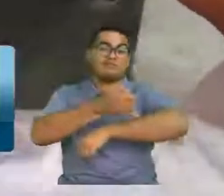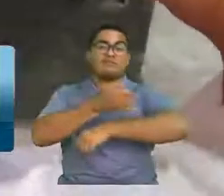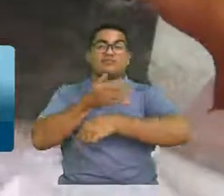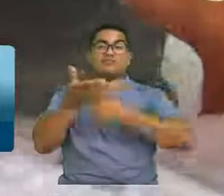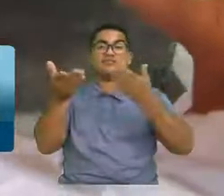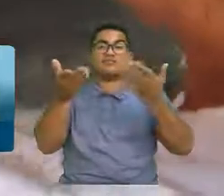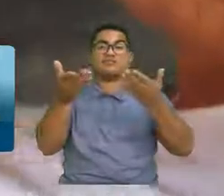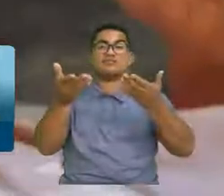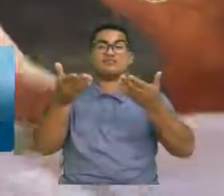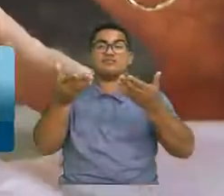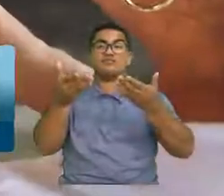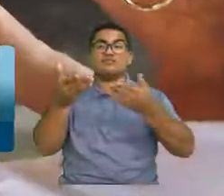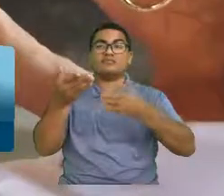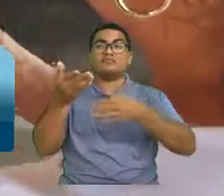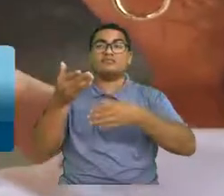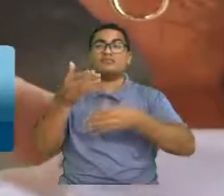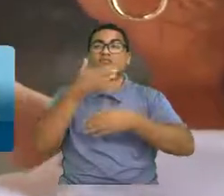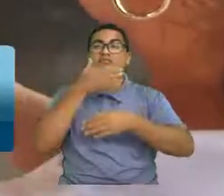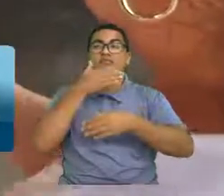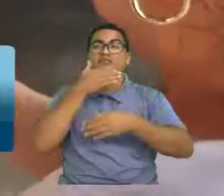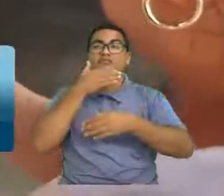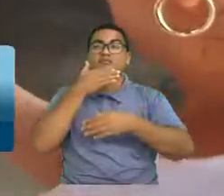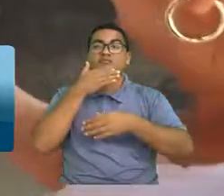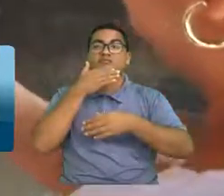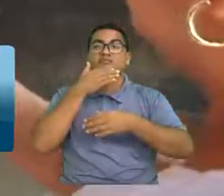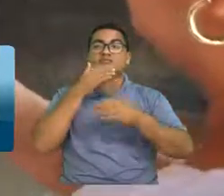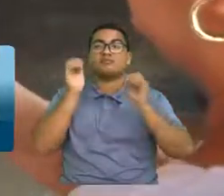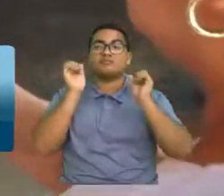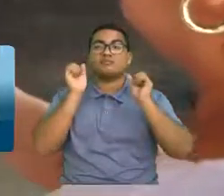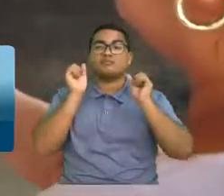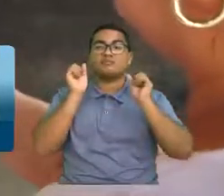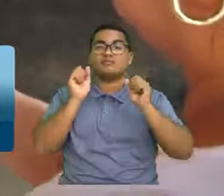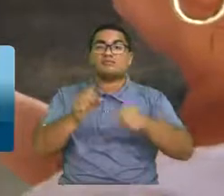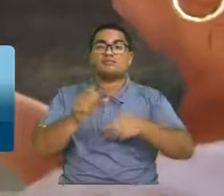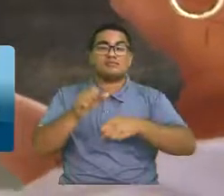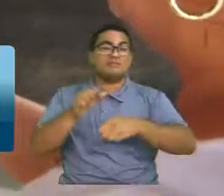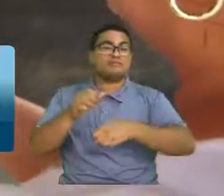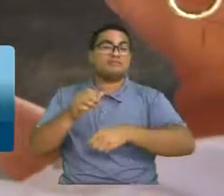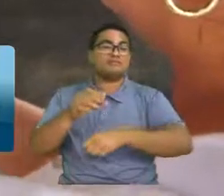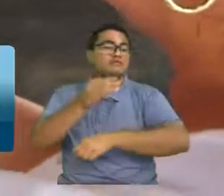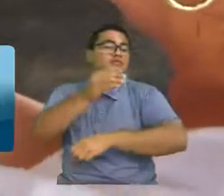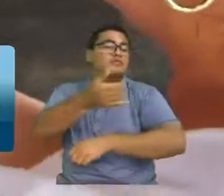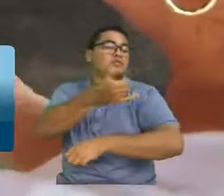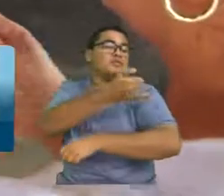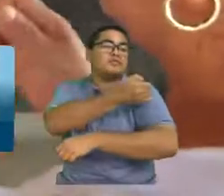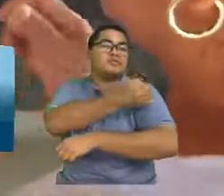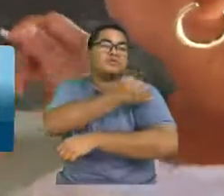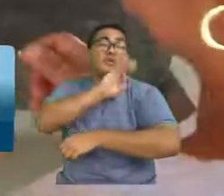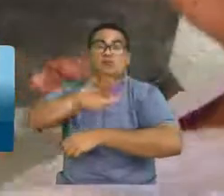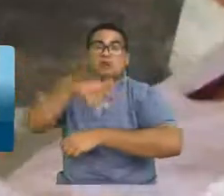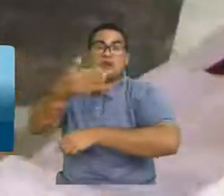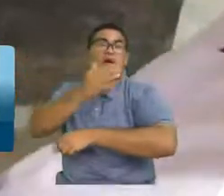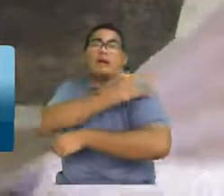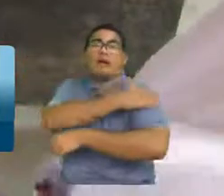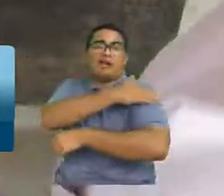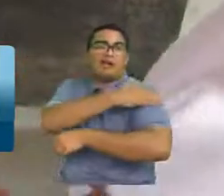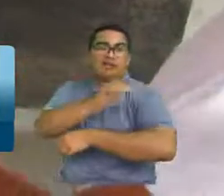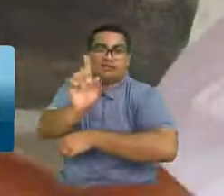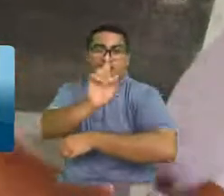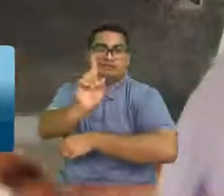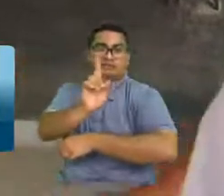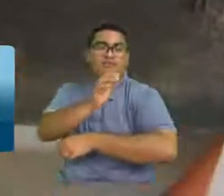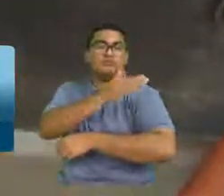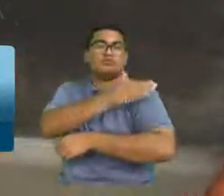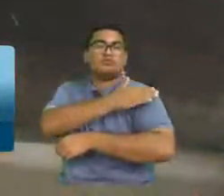que pasa es que se realiza absceso. Entonces no se da masaje sobre la zona de